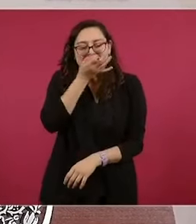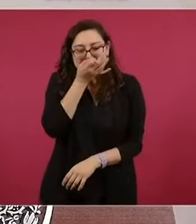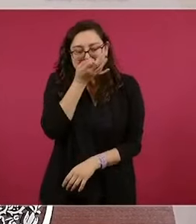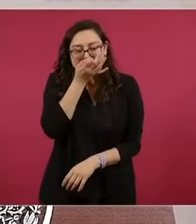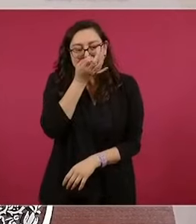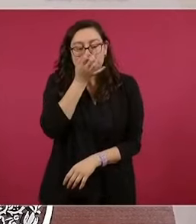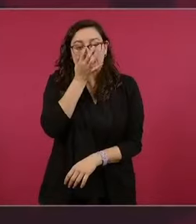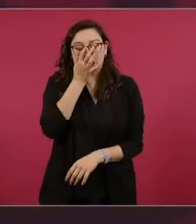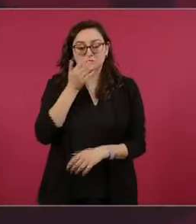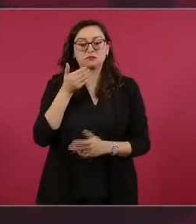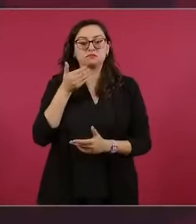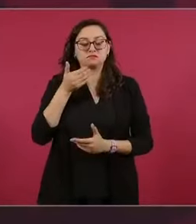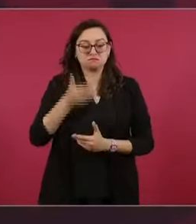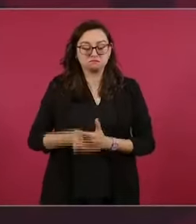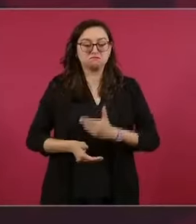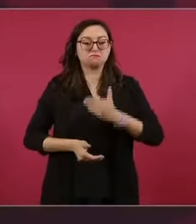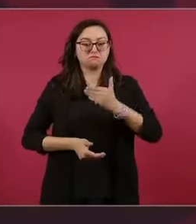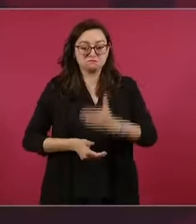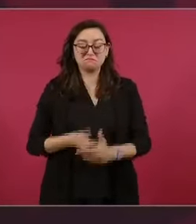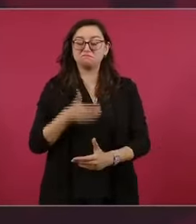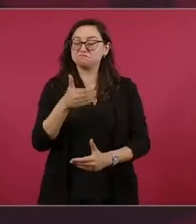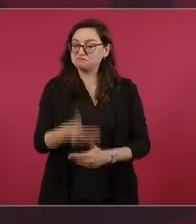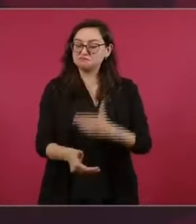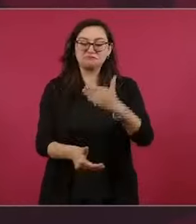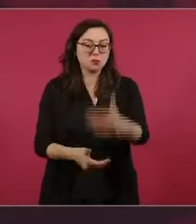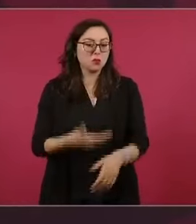Y van las cosas muy bien.